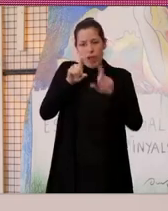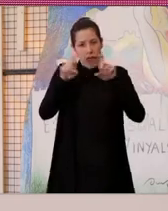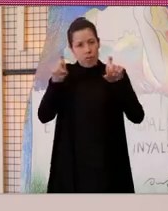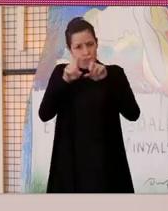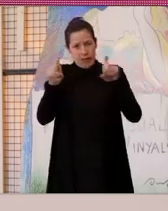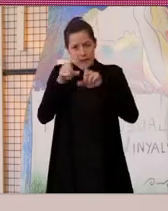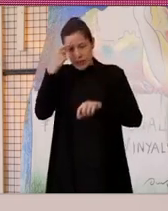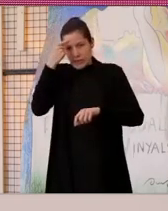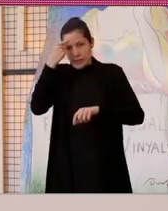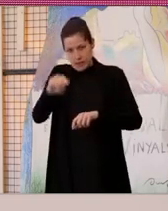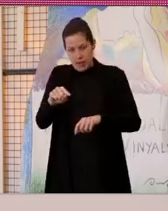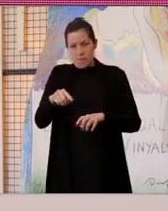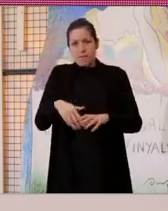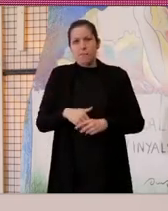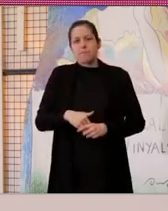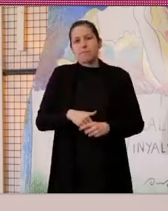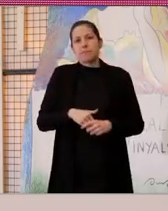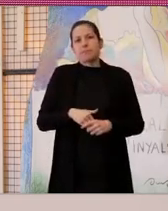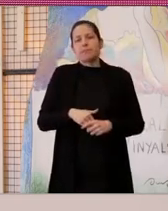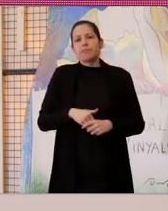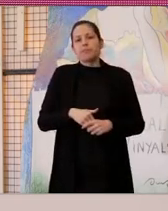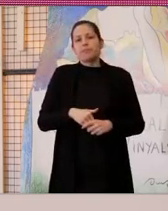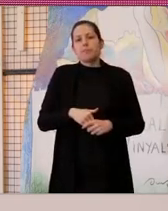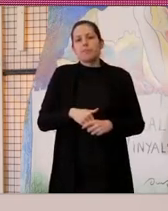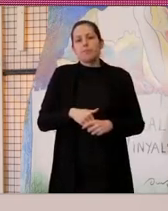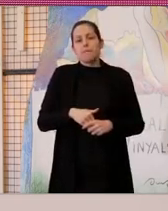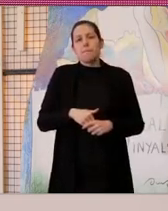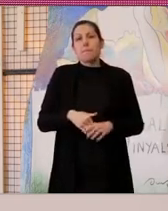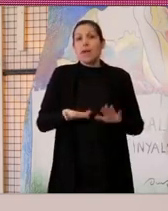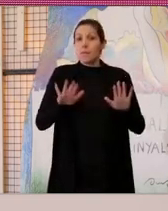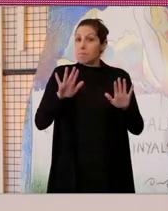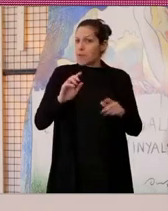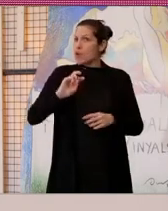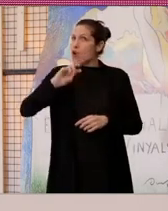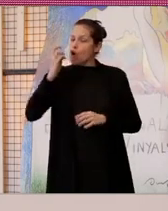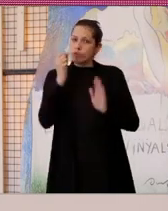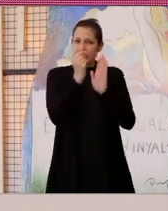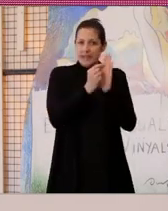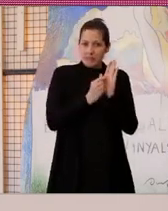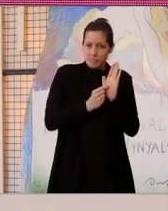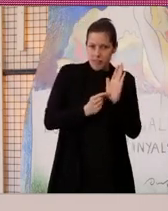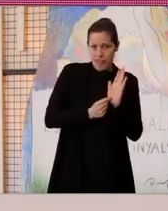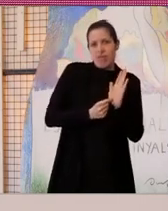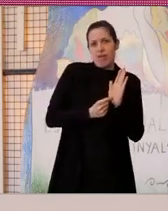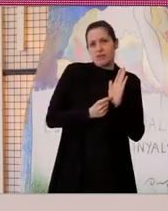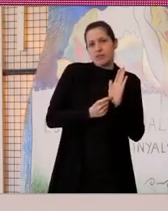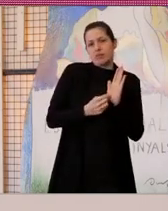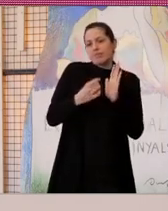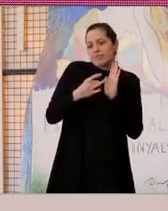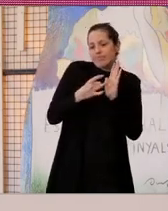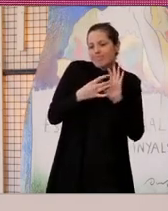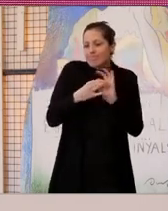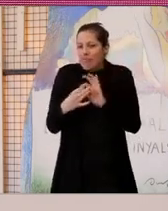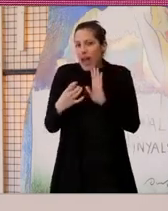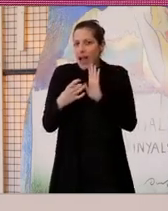Pero hay medidas objetivas cuantitativas de obligar a tener mujeres en